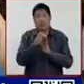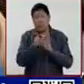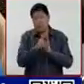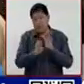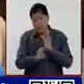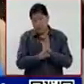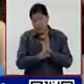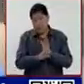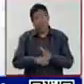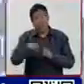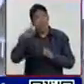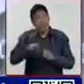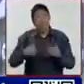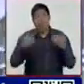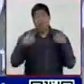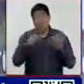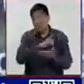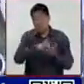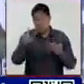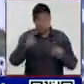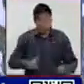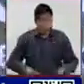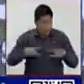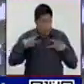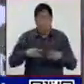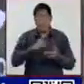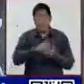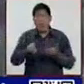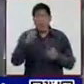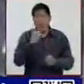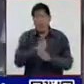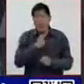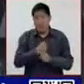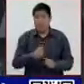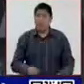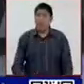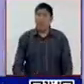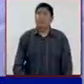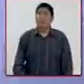constitución. Tenemos el derecho a la vida, al derecho al trabajo.